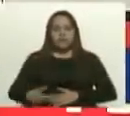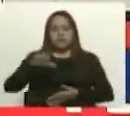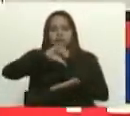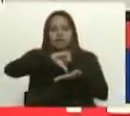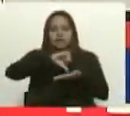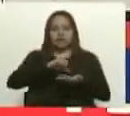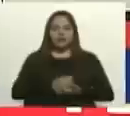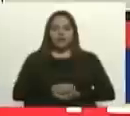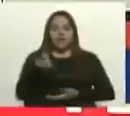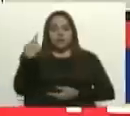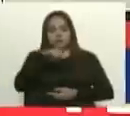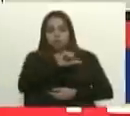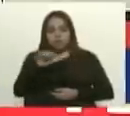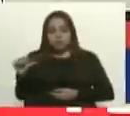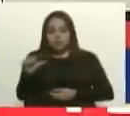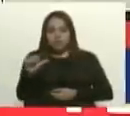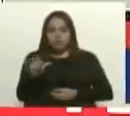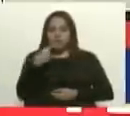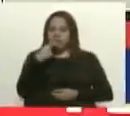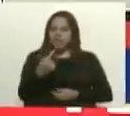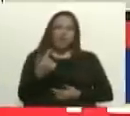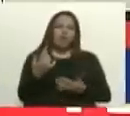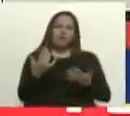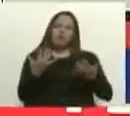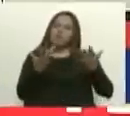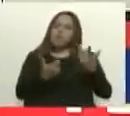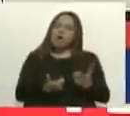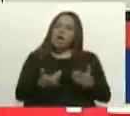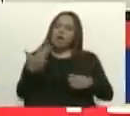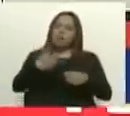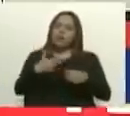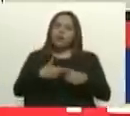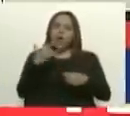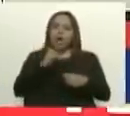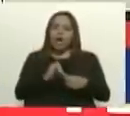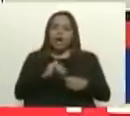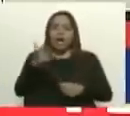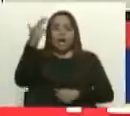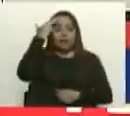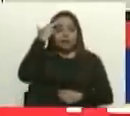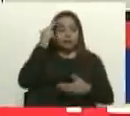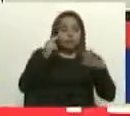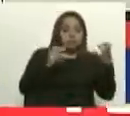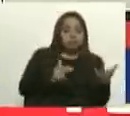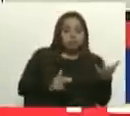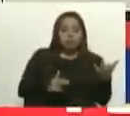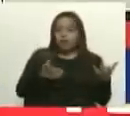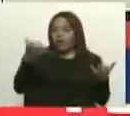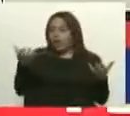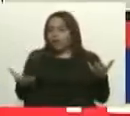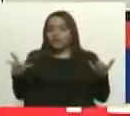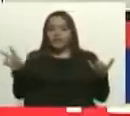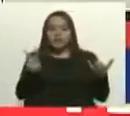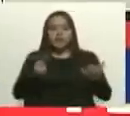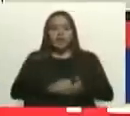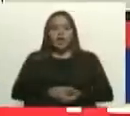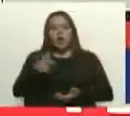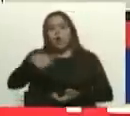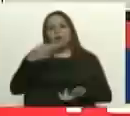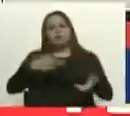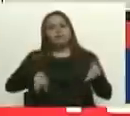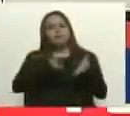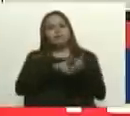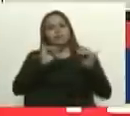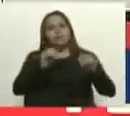La semana pasada decíamos cuánto petróleo hay entre Arabia Saudita y Venezuela. Hoy volveremos a repetir la